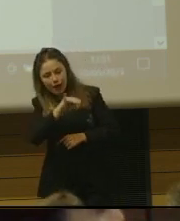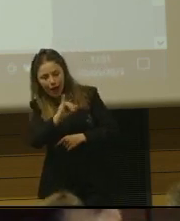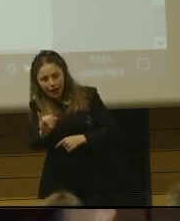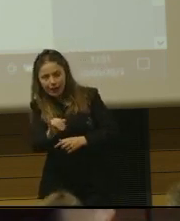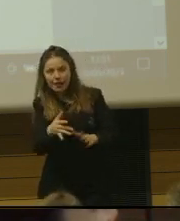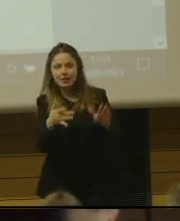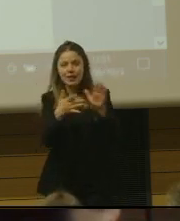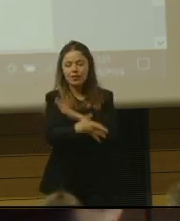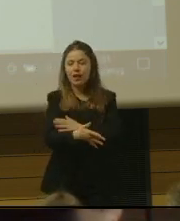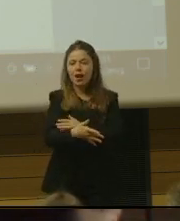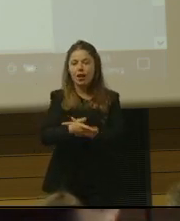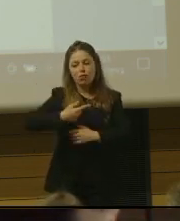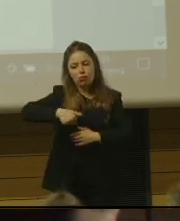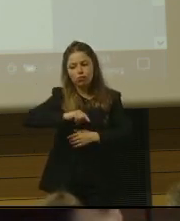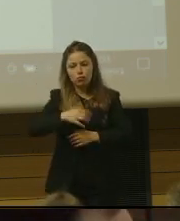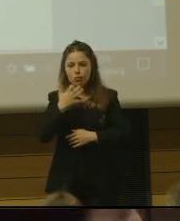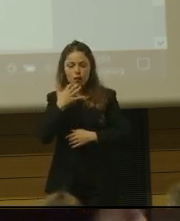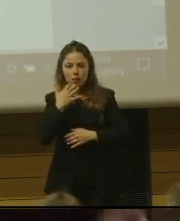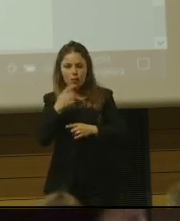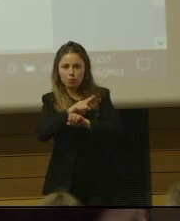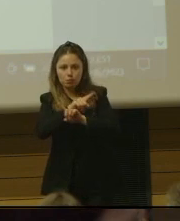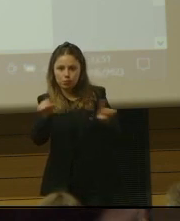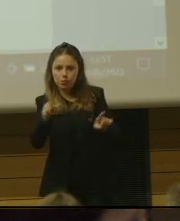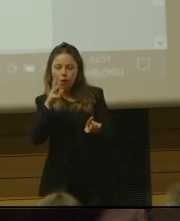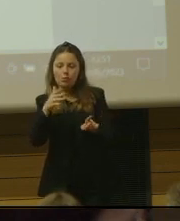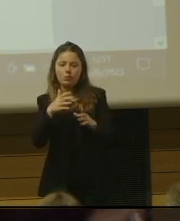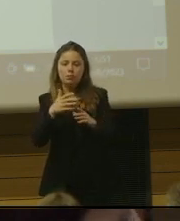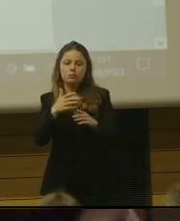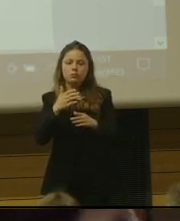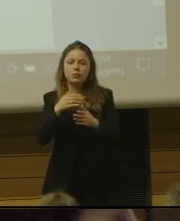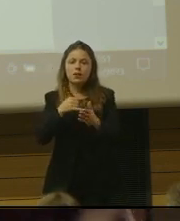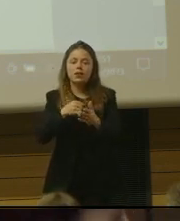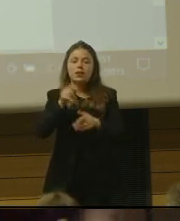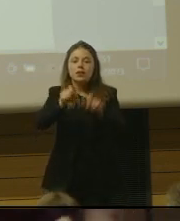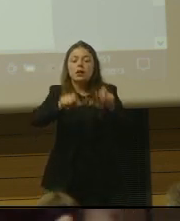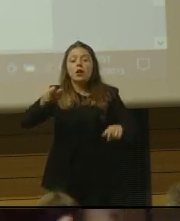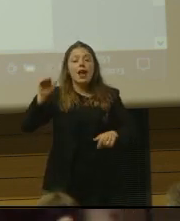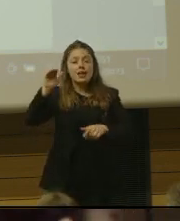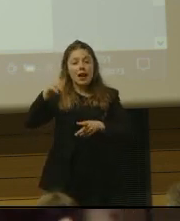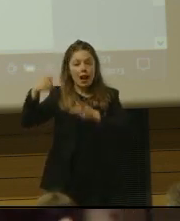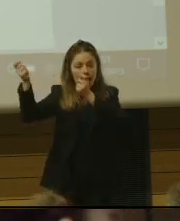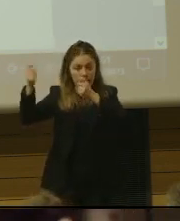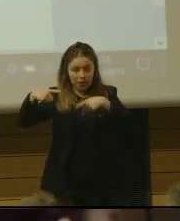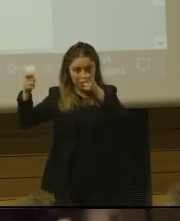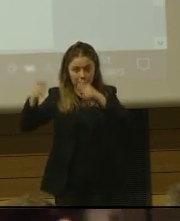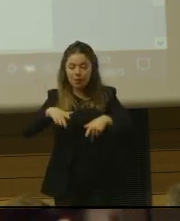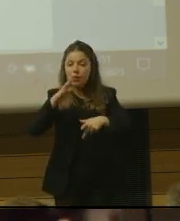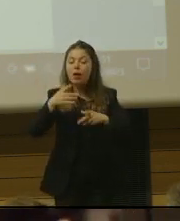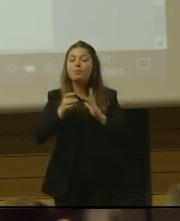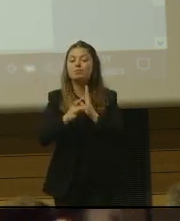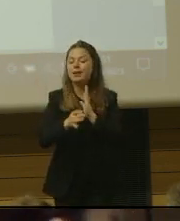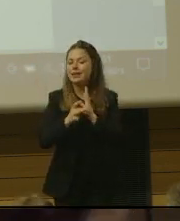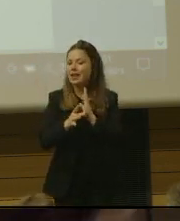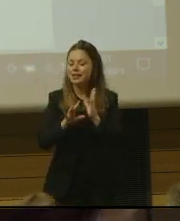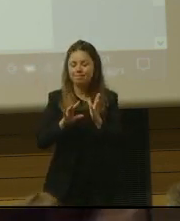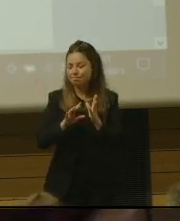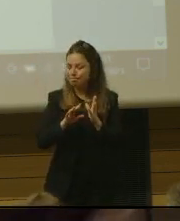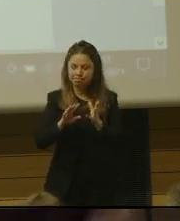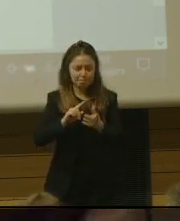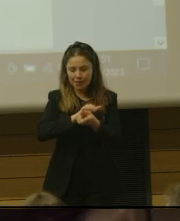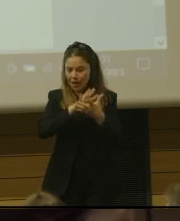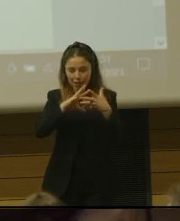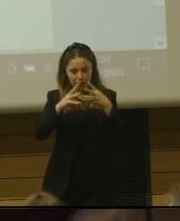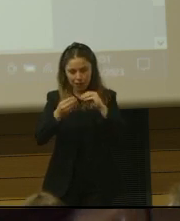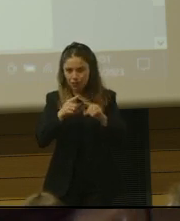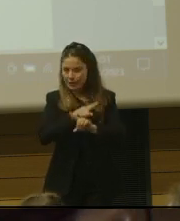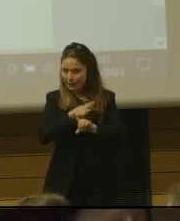que tampoco llegamos a ellos, que son los más desfavorecidos, hay mucha inmigración y probablemente nuestros materiales tampoco estén llegando a ellos.